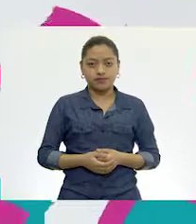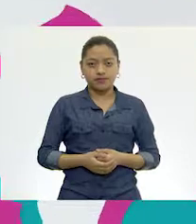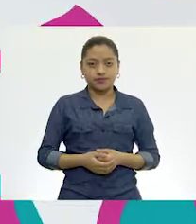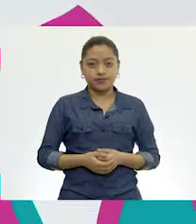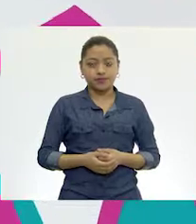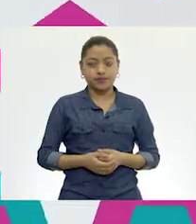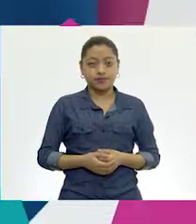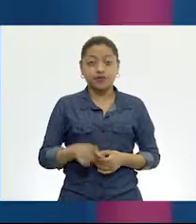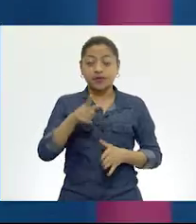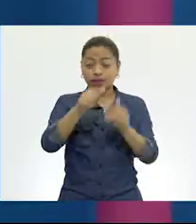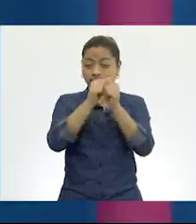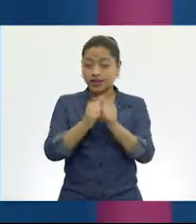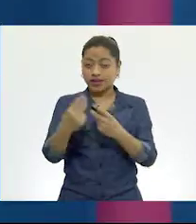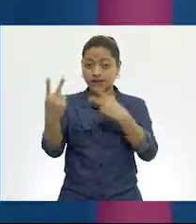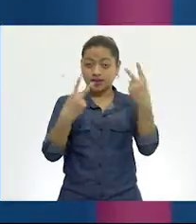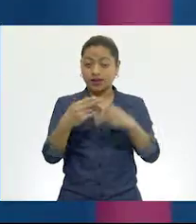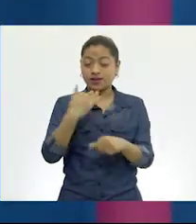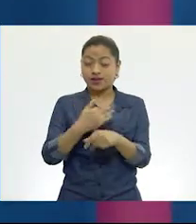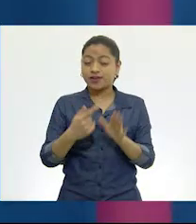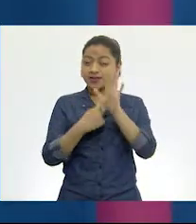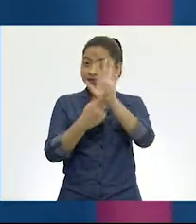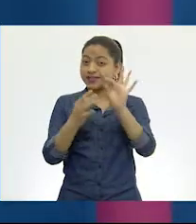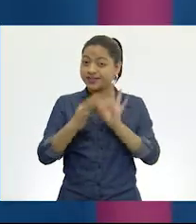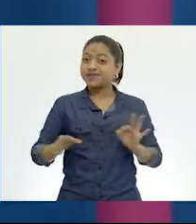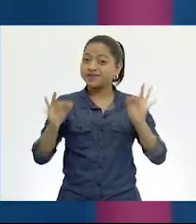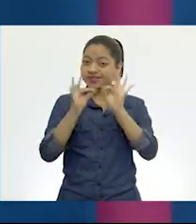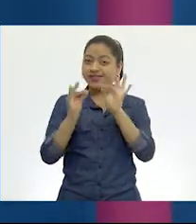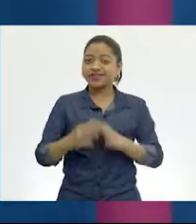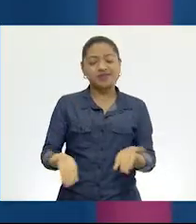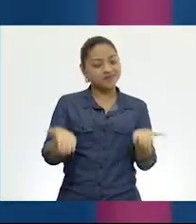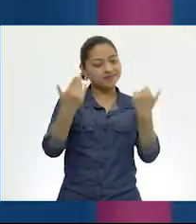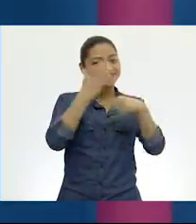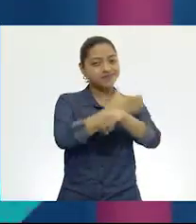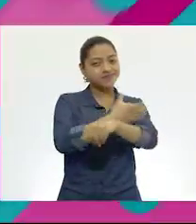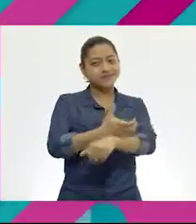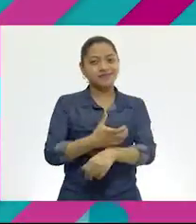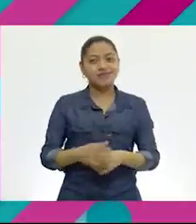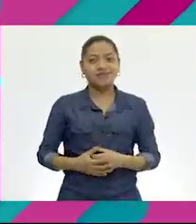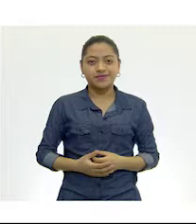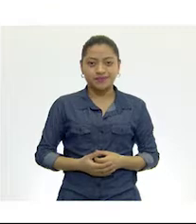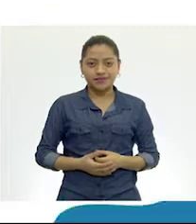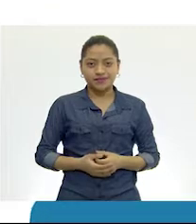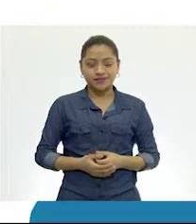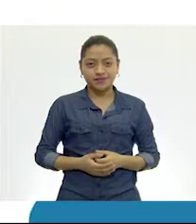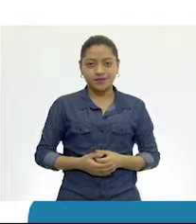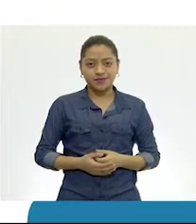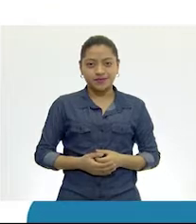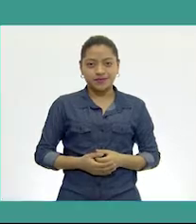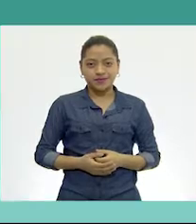aprendeencasa.cep.gov.mx. No se muevan de su lugar, tenemos algo muy importante para ustedes. Acompáñenos.